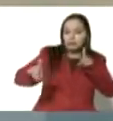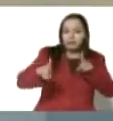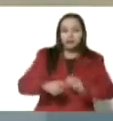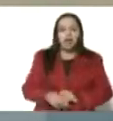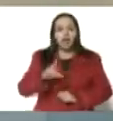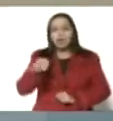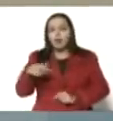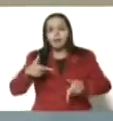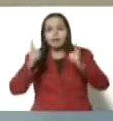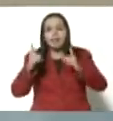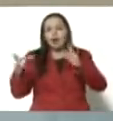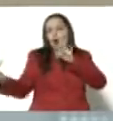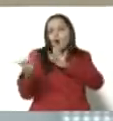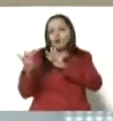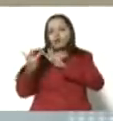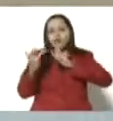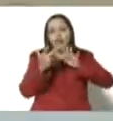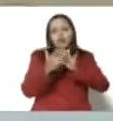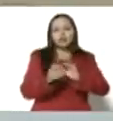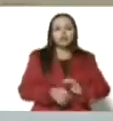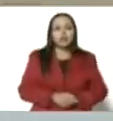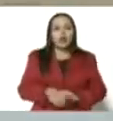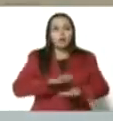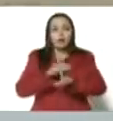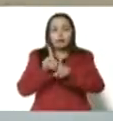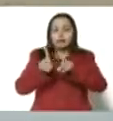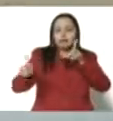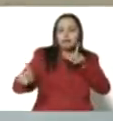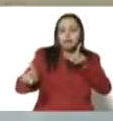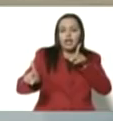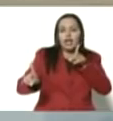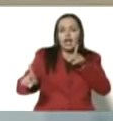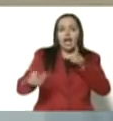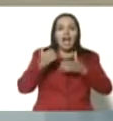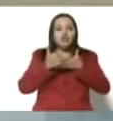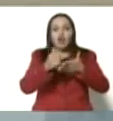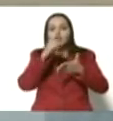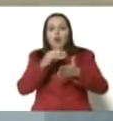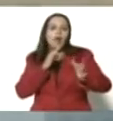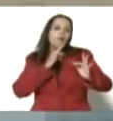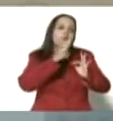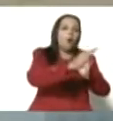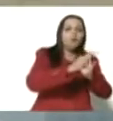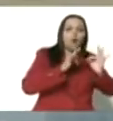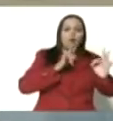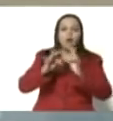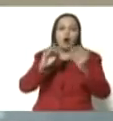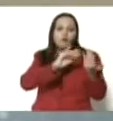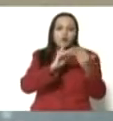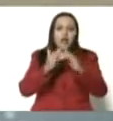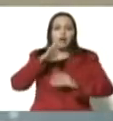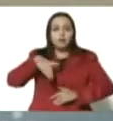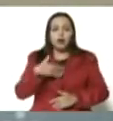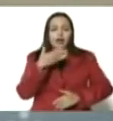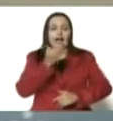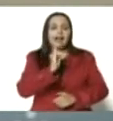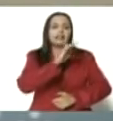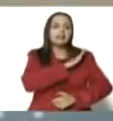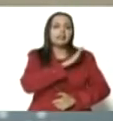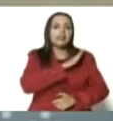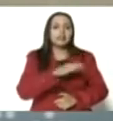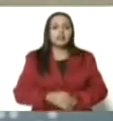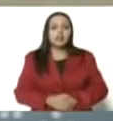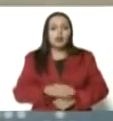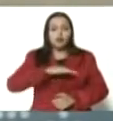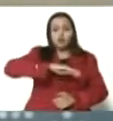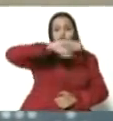porque es lo que permite que el virus se transmita de una forma comunitaria y podamos tener nosotros un repunte. Así